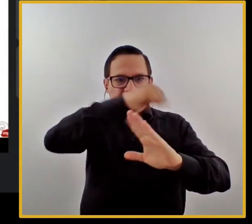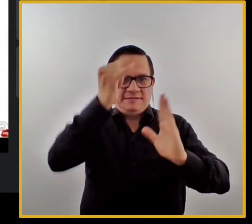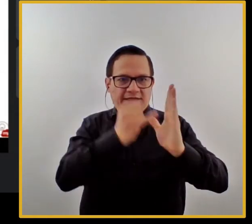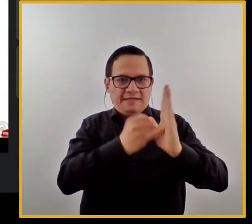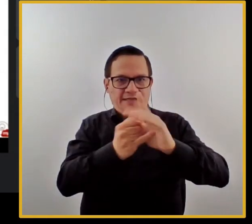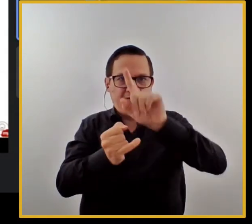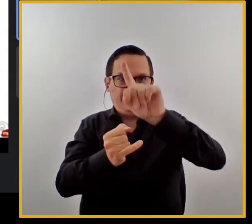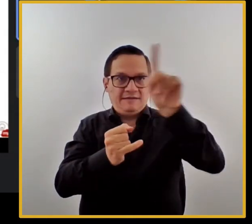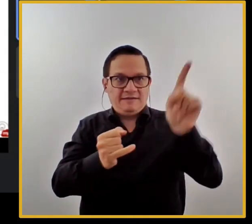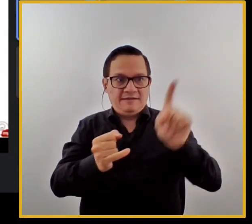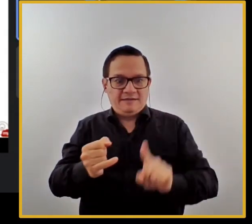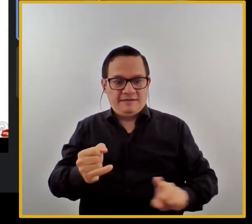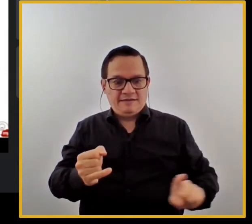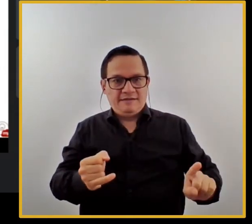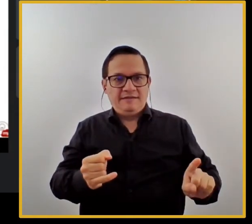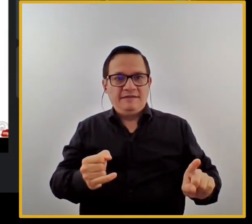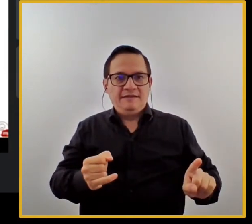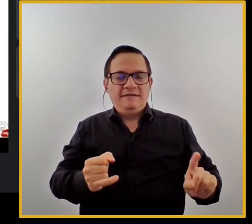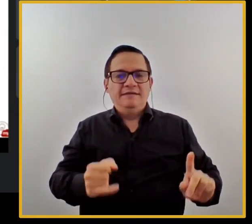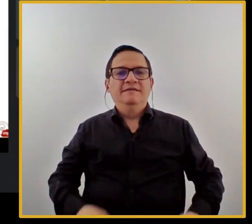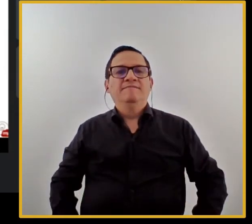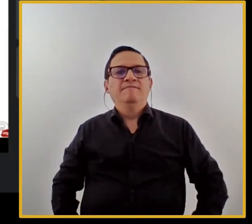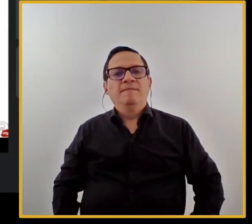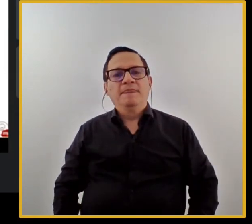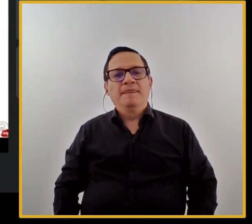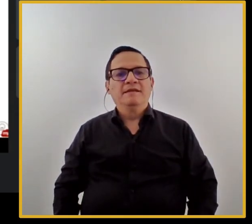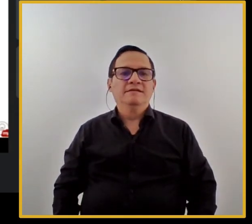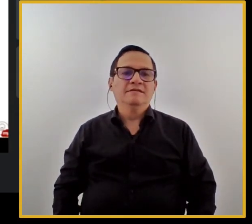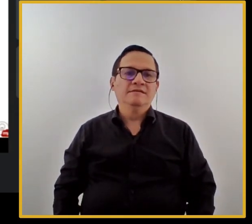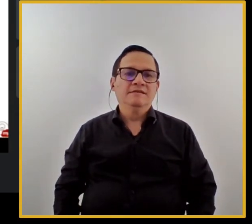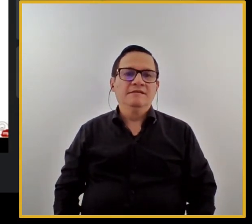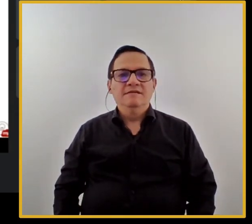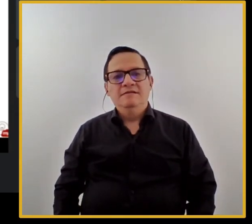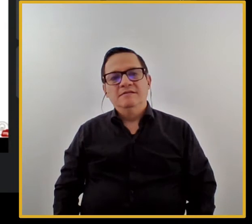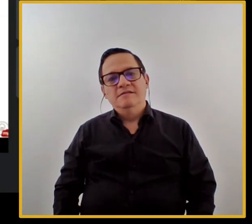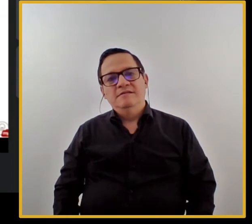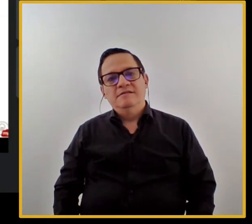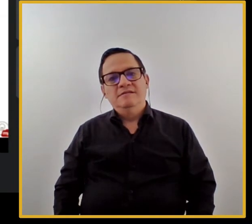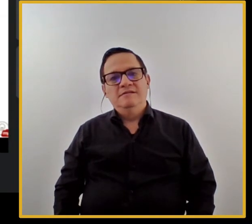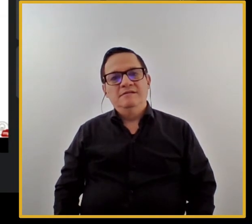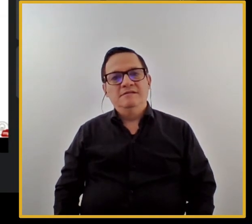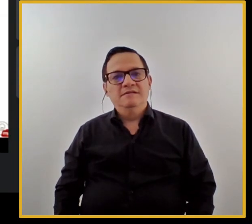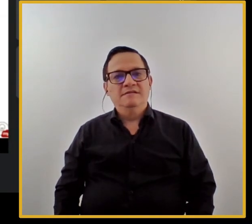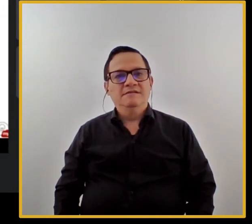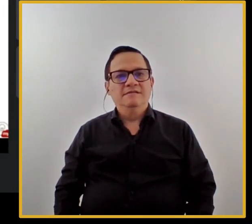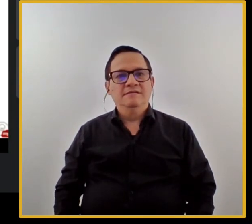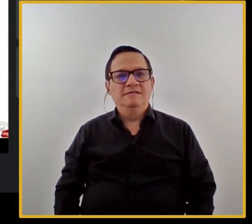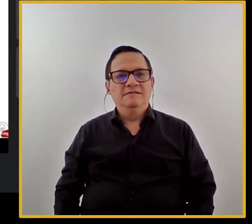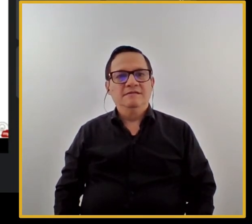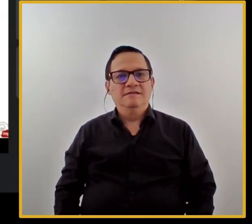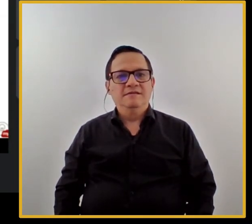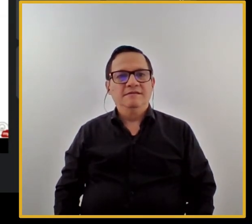señor. Acuérdese que se va el 3, ¿no? Sí, señor. Espera.